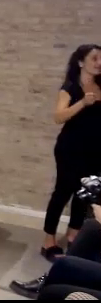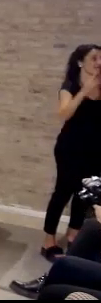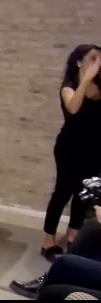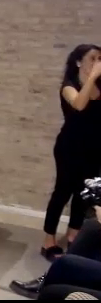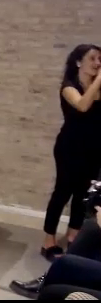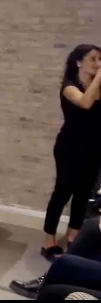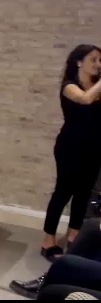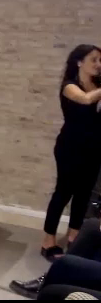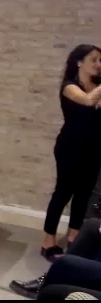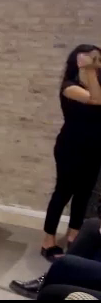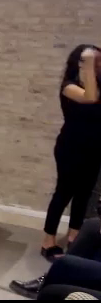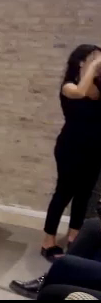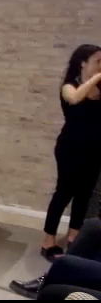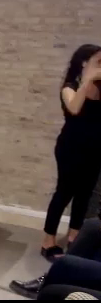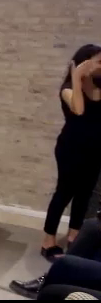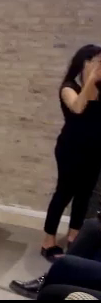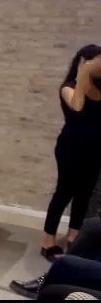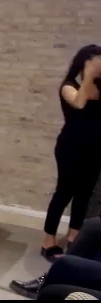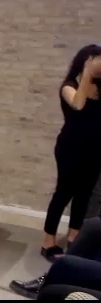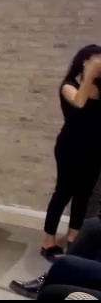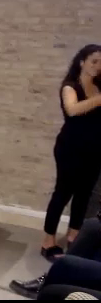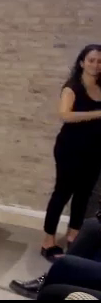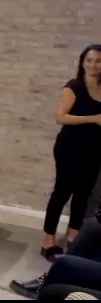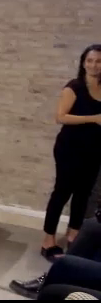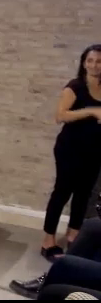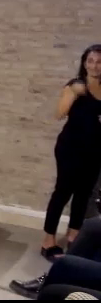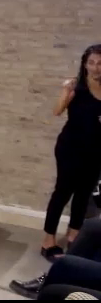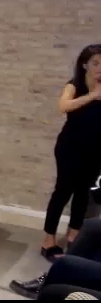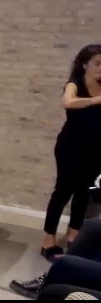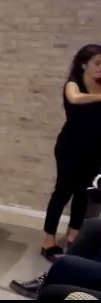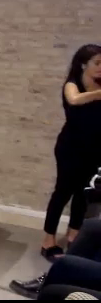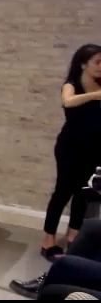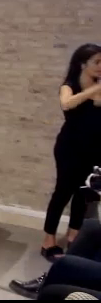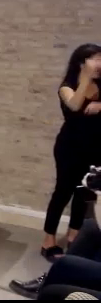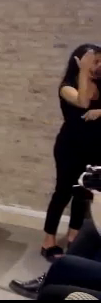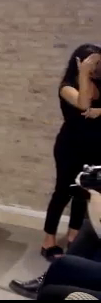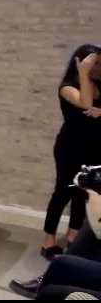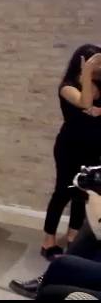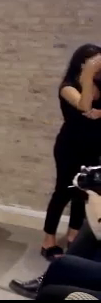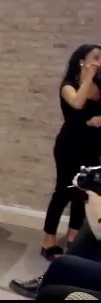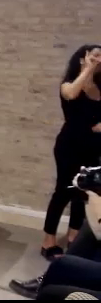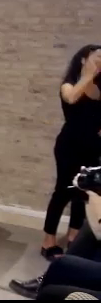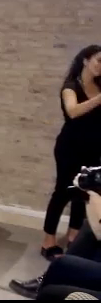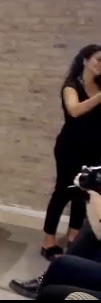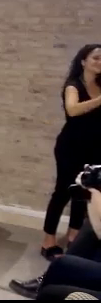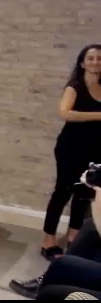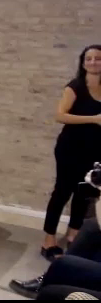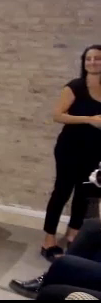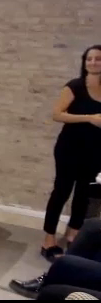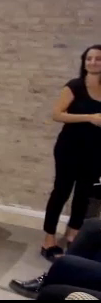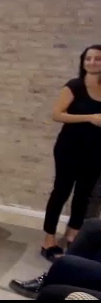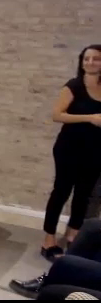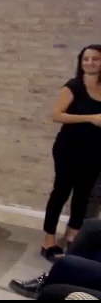voy a la casa del sol naciente participas de la asamblea de